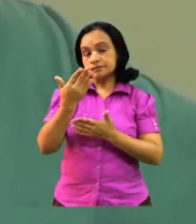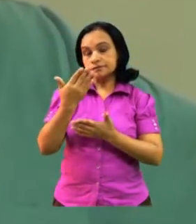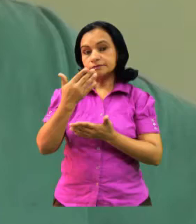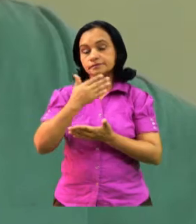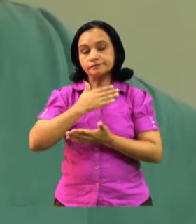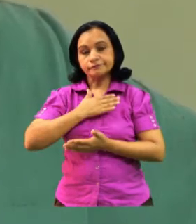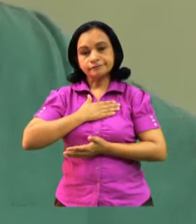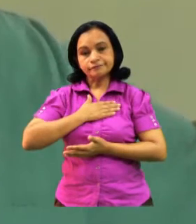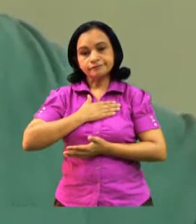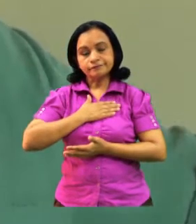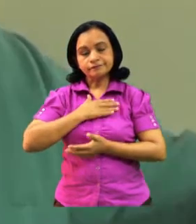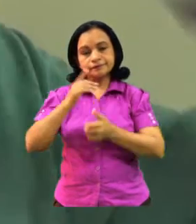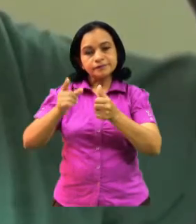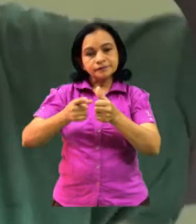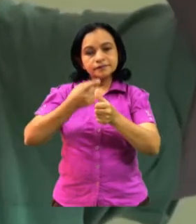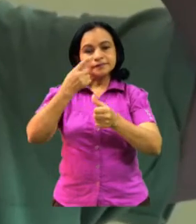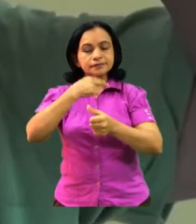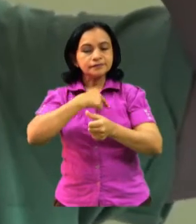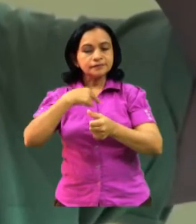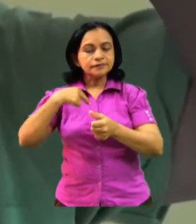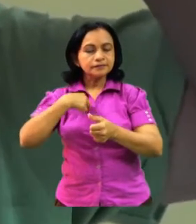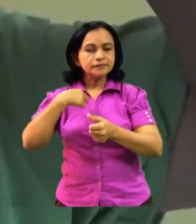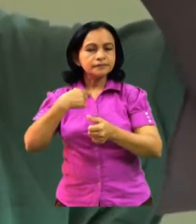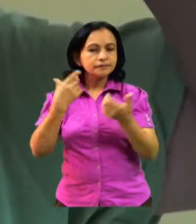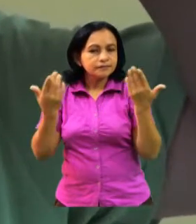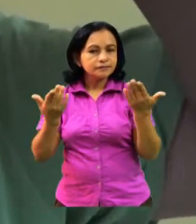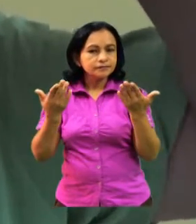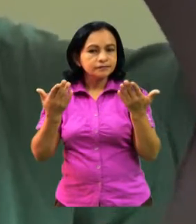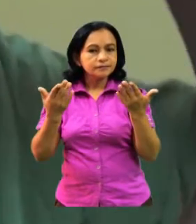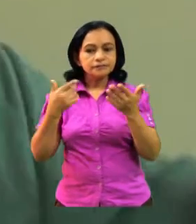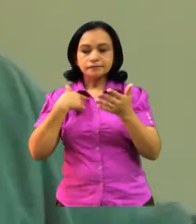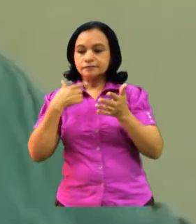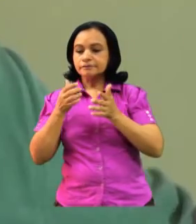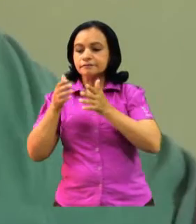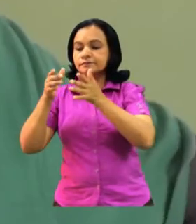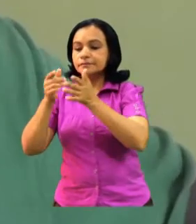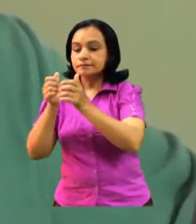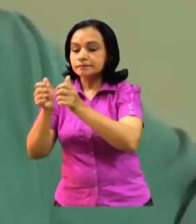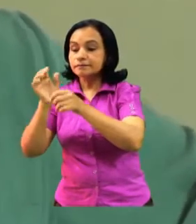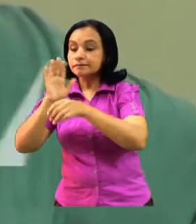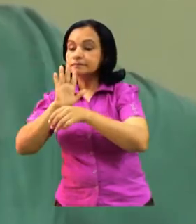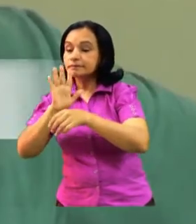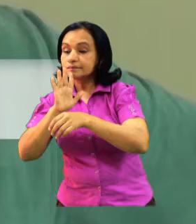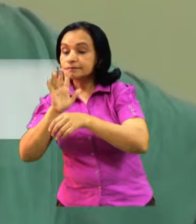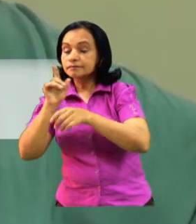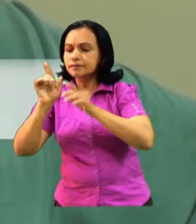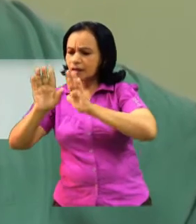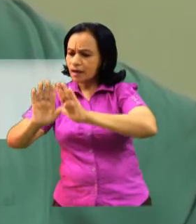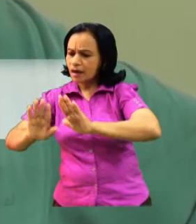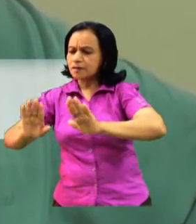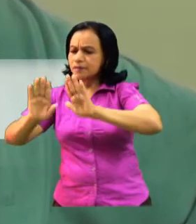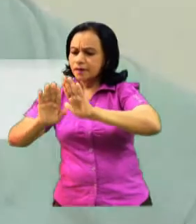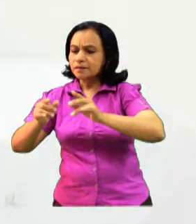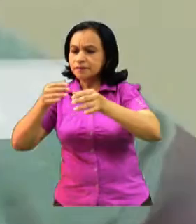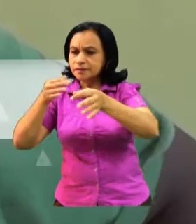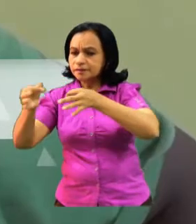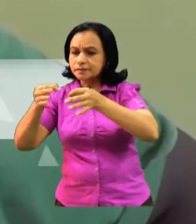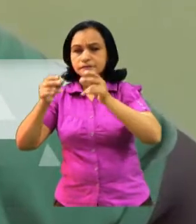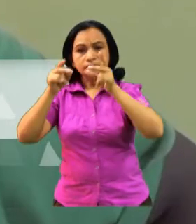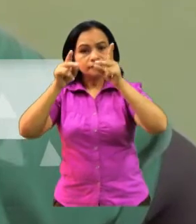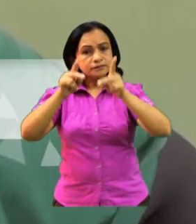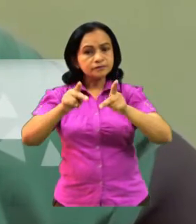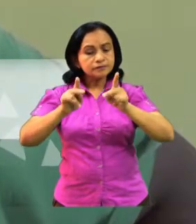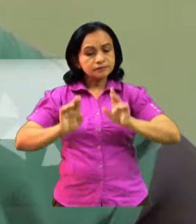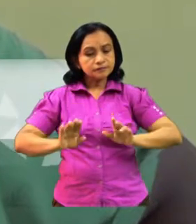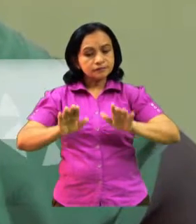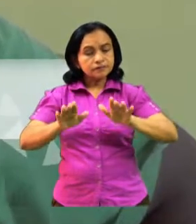Bueno, en el caso mío, lo primero que haría es acudir hacia ellos y hablarles que mantengan la calma. Si